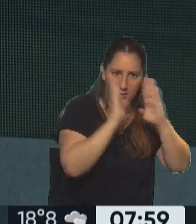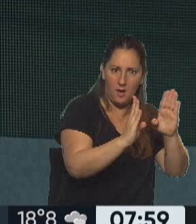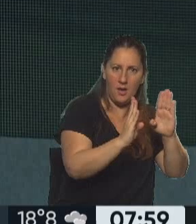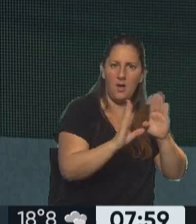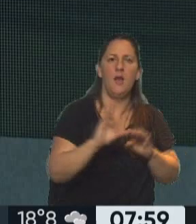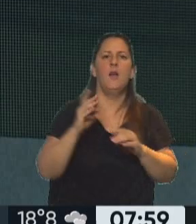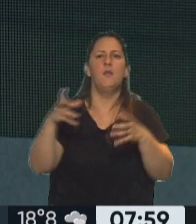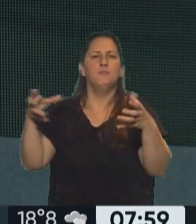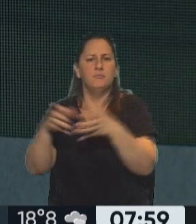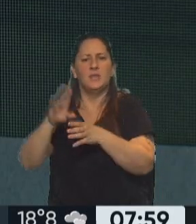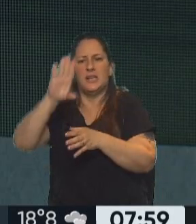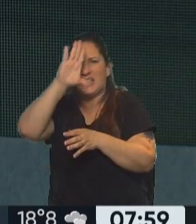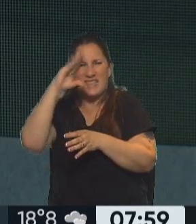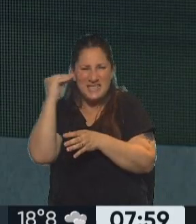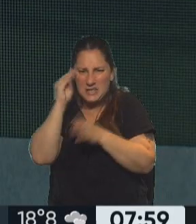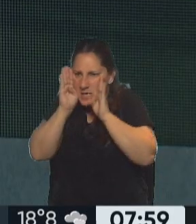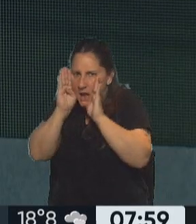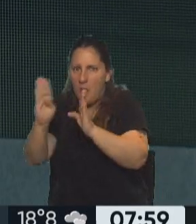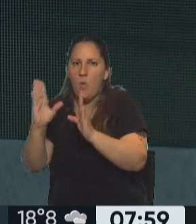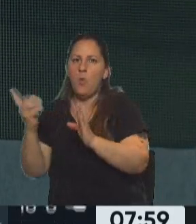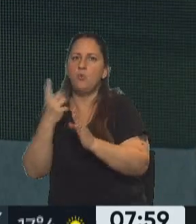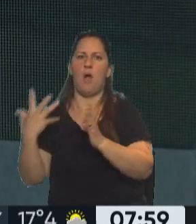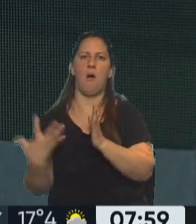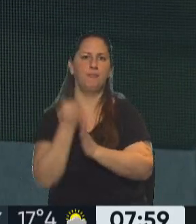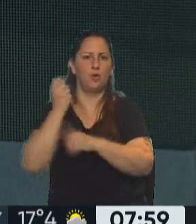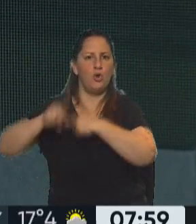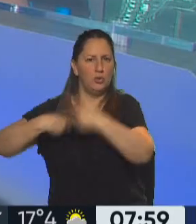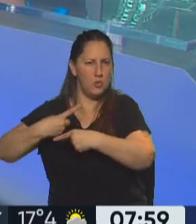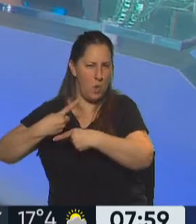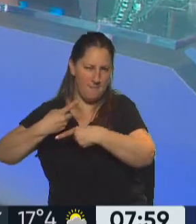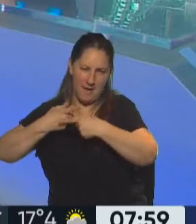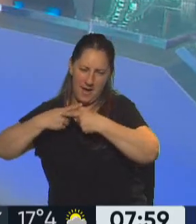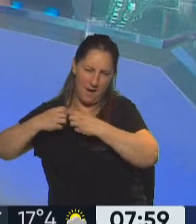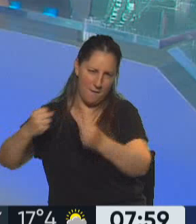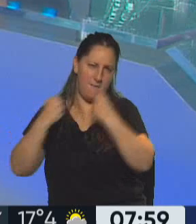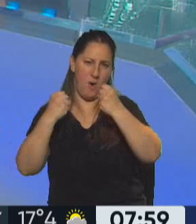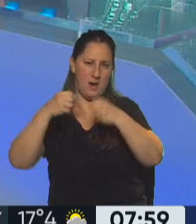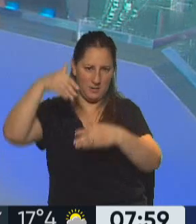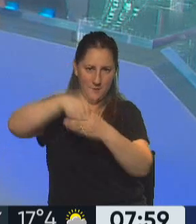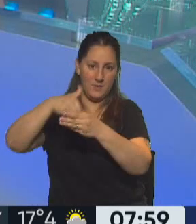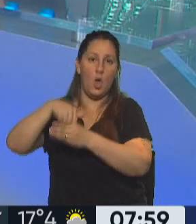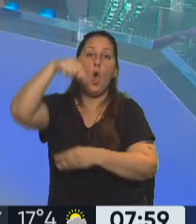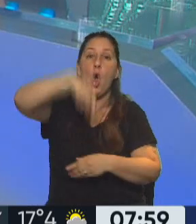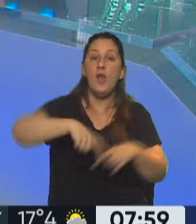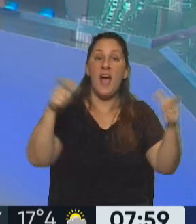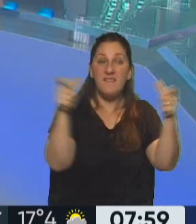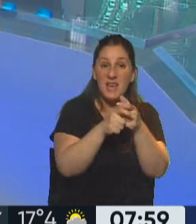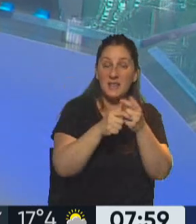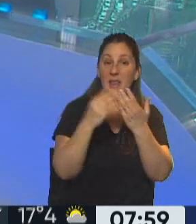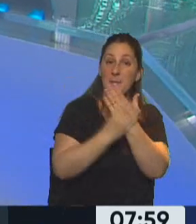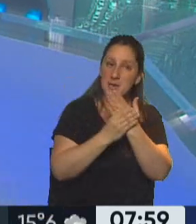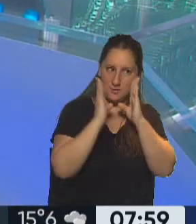cristianismo recuperando territorio preparándose para una batalla electoral hoy el gabinete es muy albertista digo